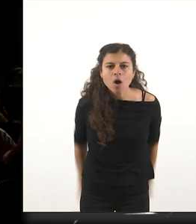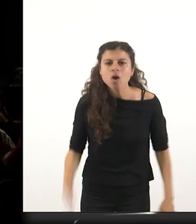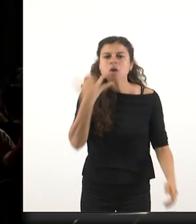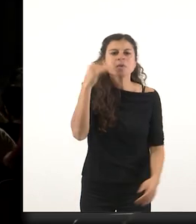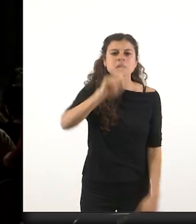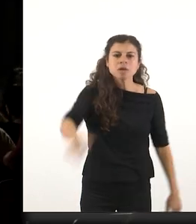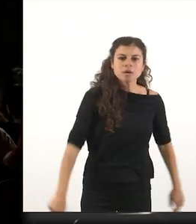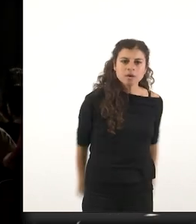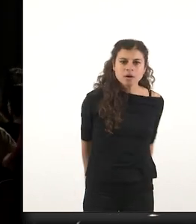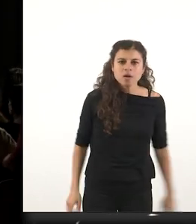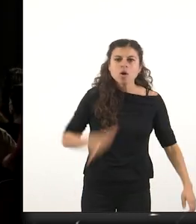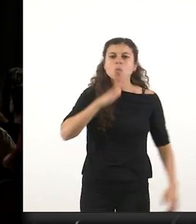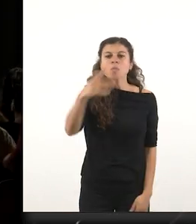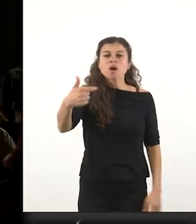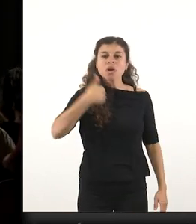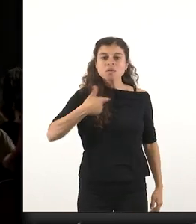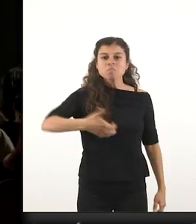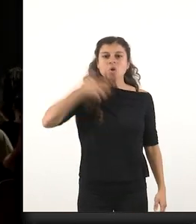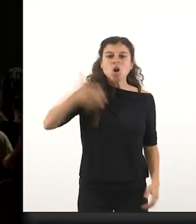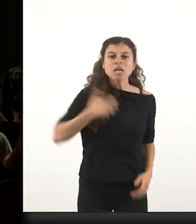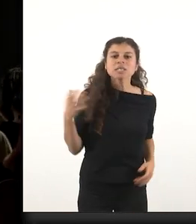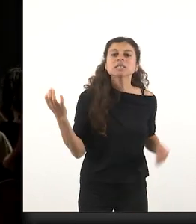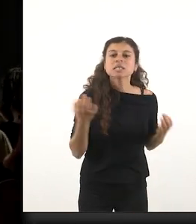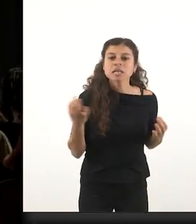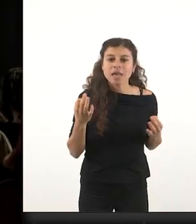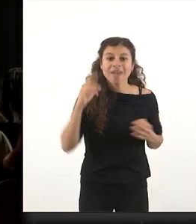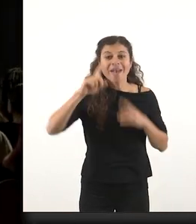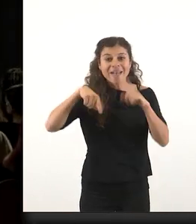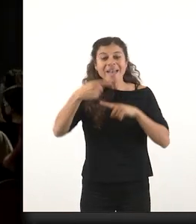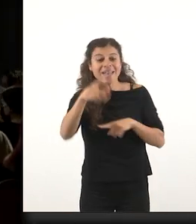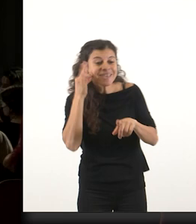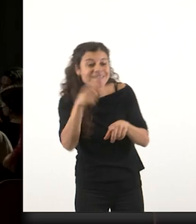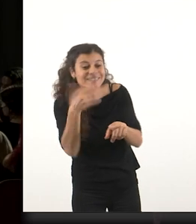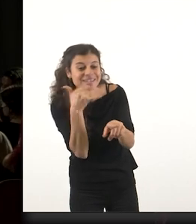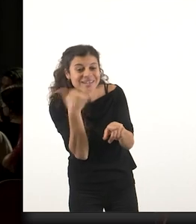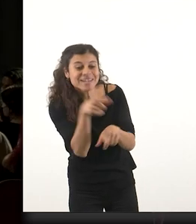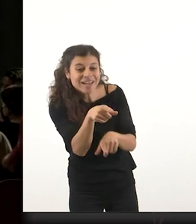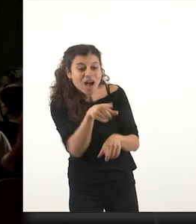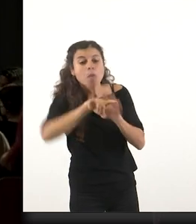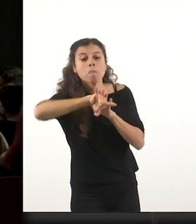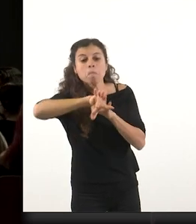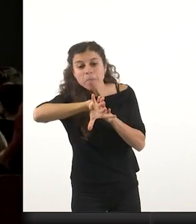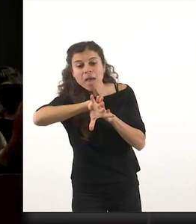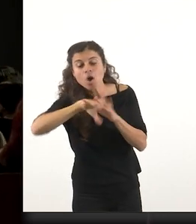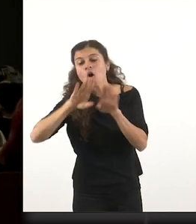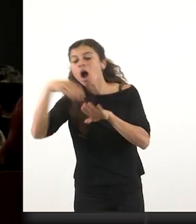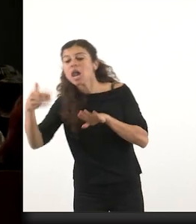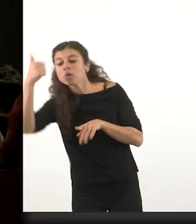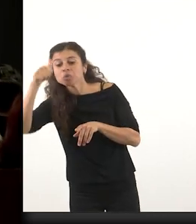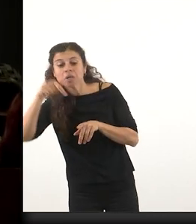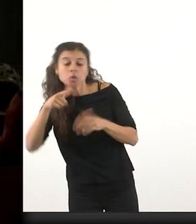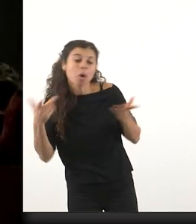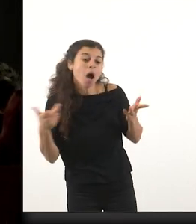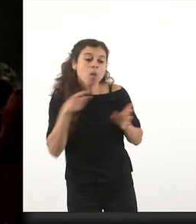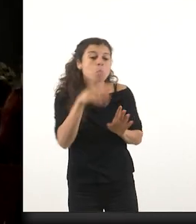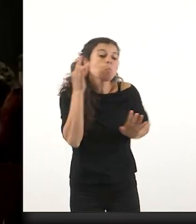Yo no me estoy riendo. Porque a mí lo que me molesta es que ahora viene ella, mira cómo se ríe ella, ¿eh? Te tiras tú un pedo al lado de un muchacho y no pasa nada, porque